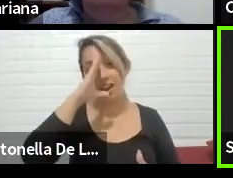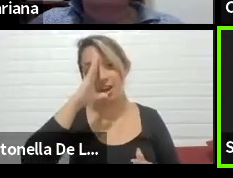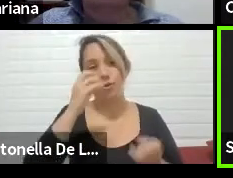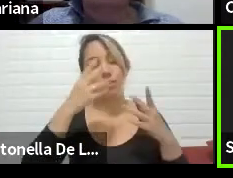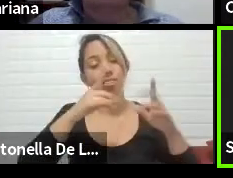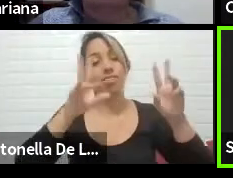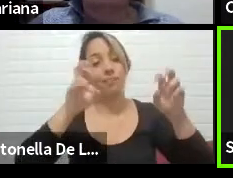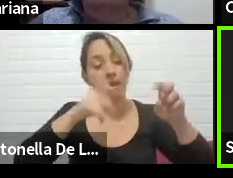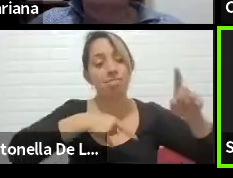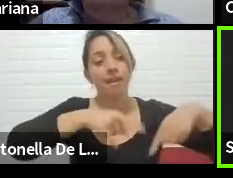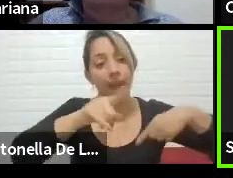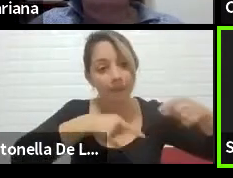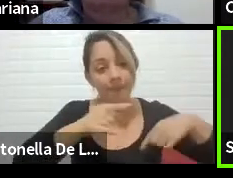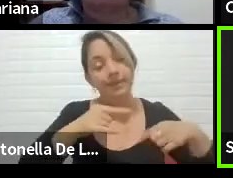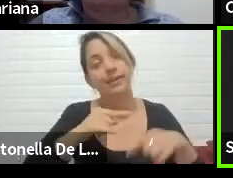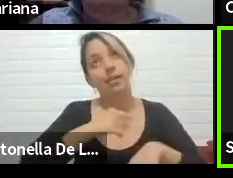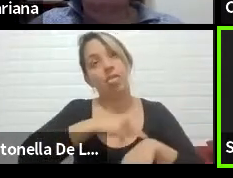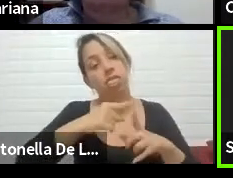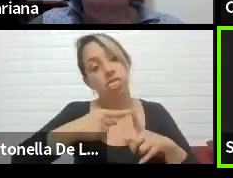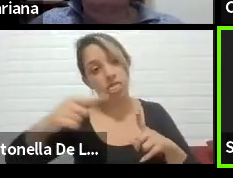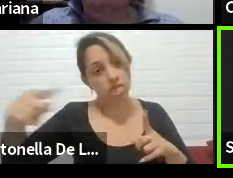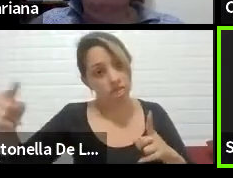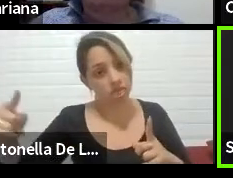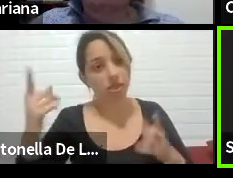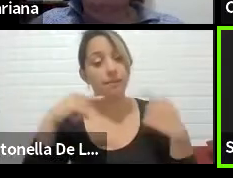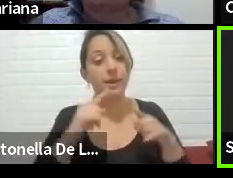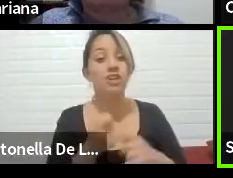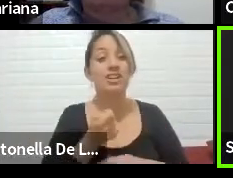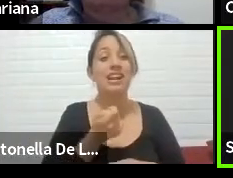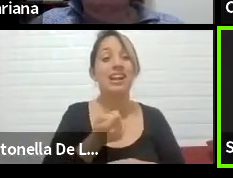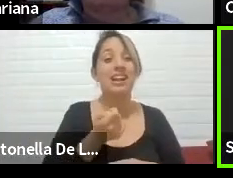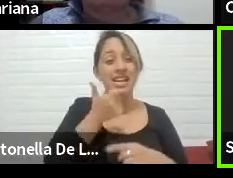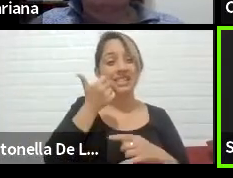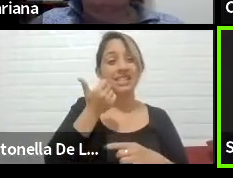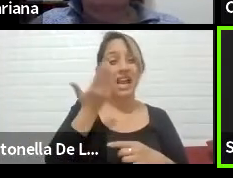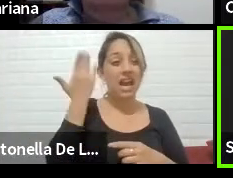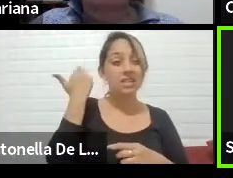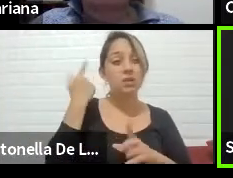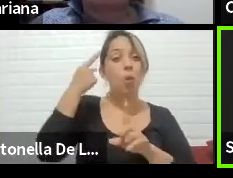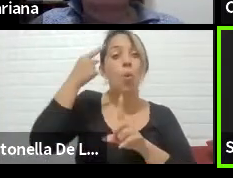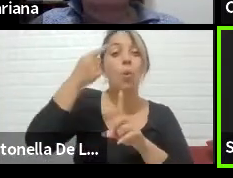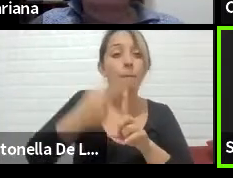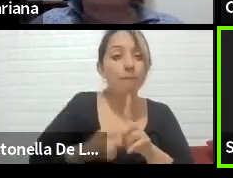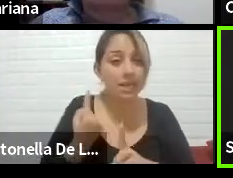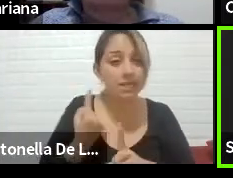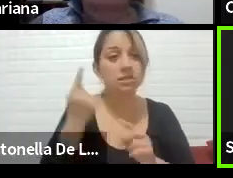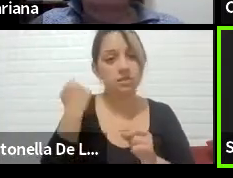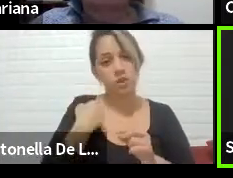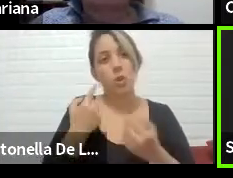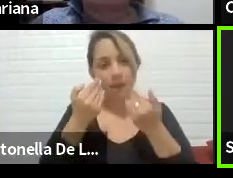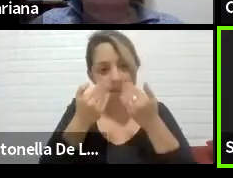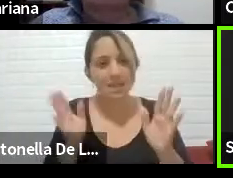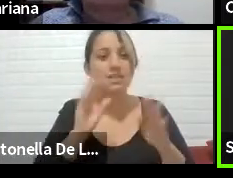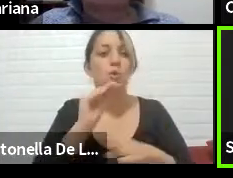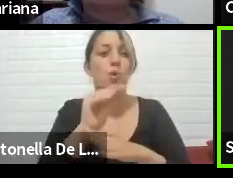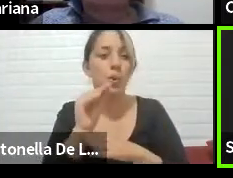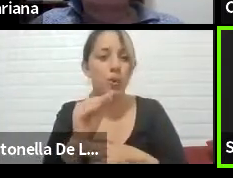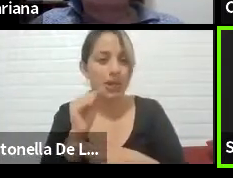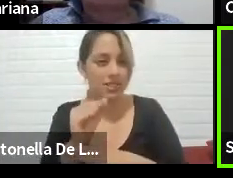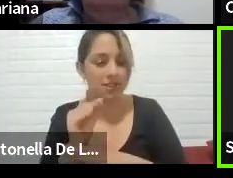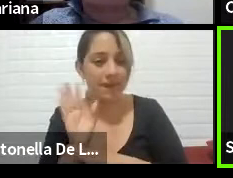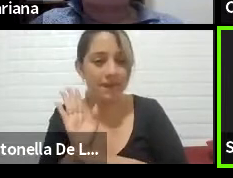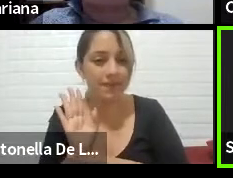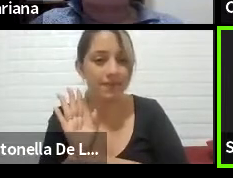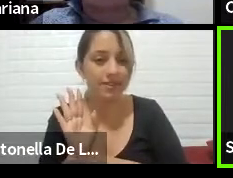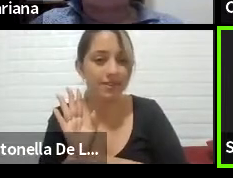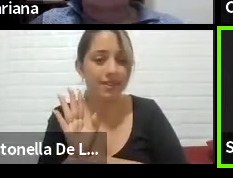Hicimos la excepción y recién, ahora hará un mes que comencé a hacer el curso. Y sí, es